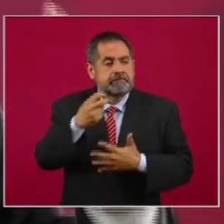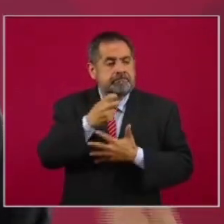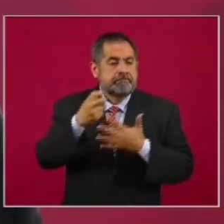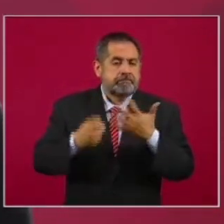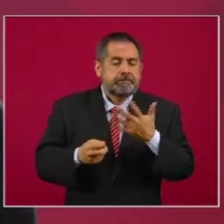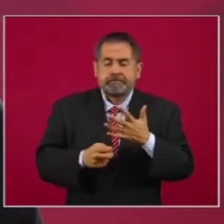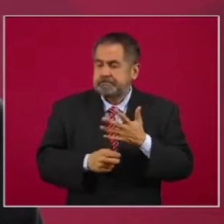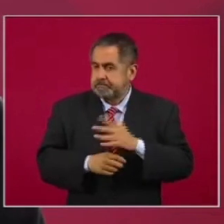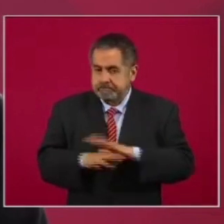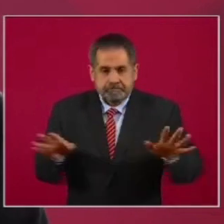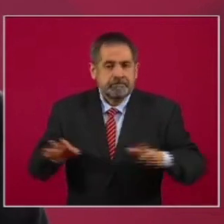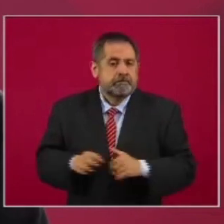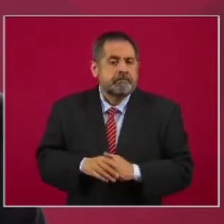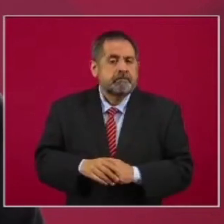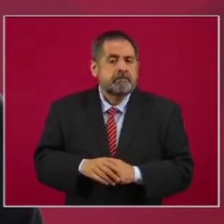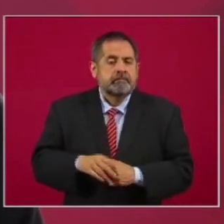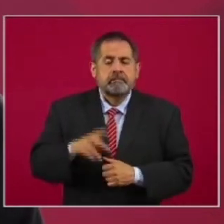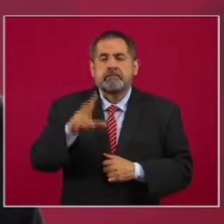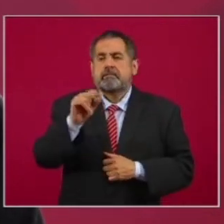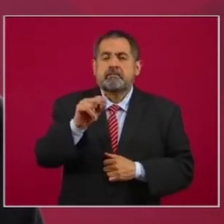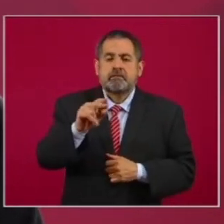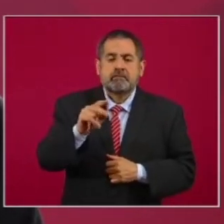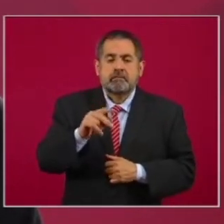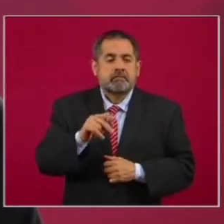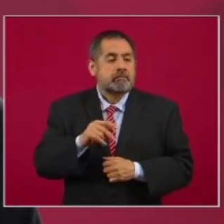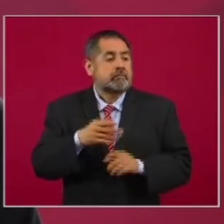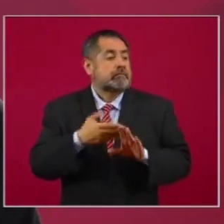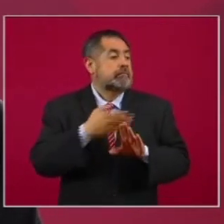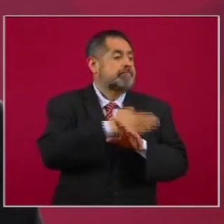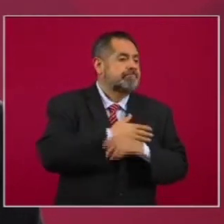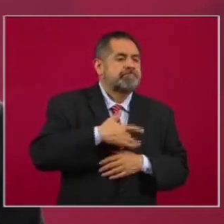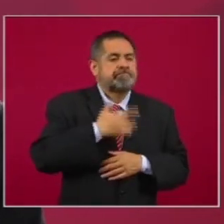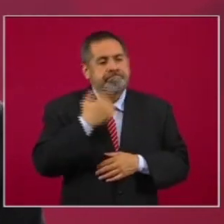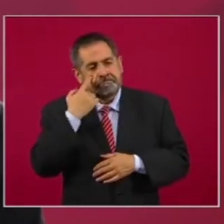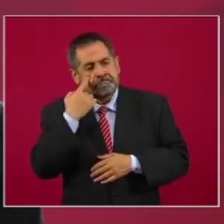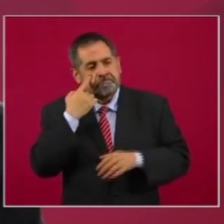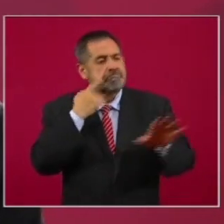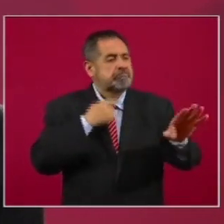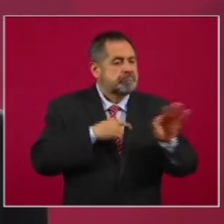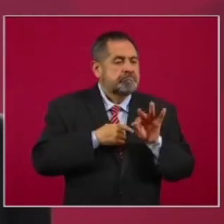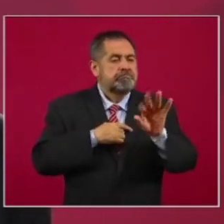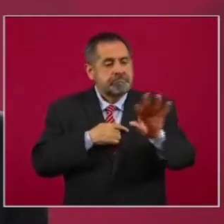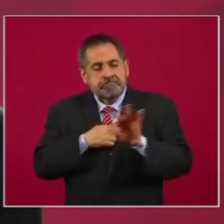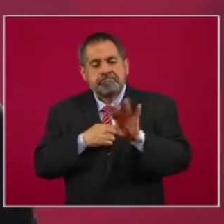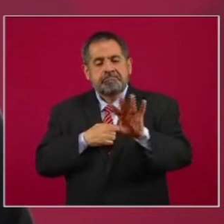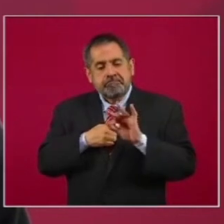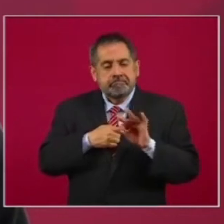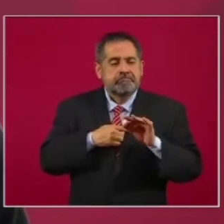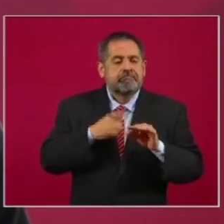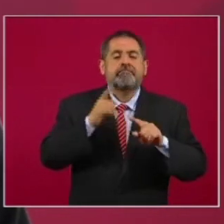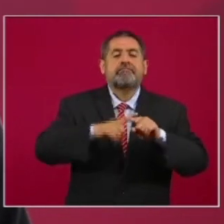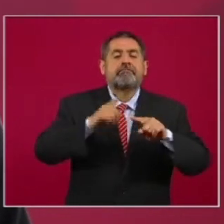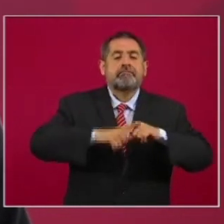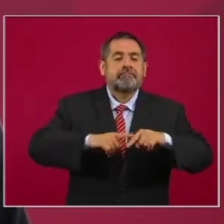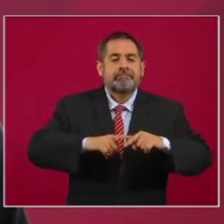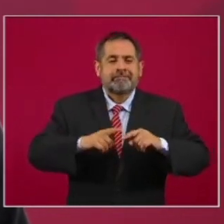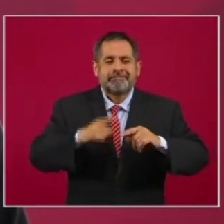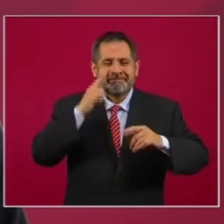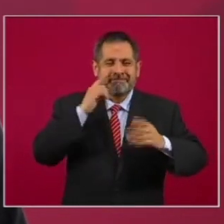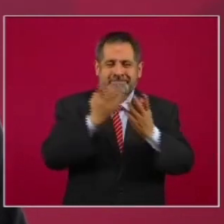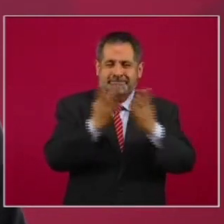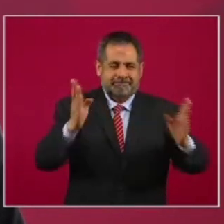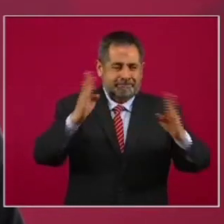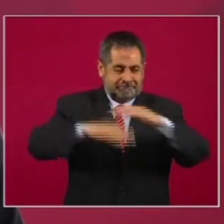nada de que es que ya están escogiendo a los que van a ser representantes de casilla,